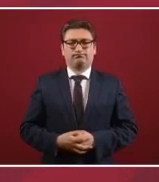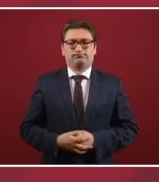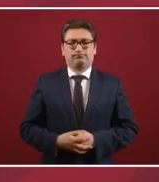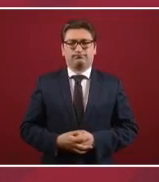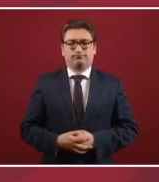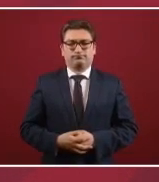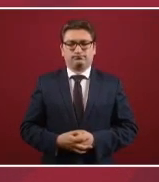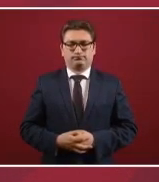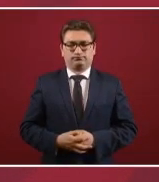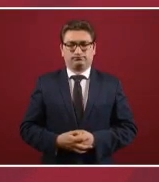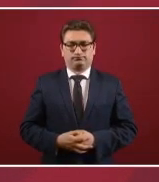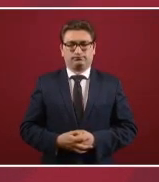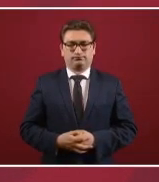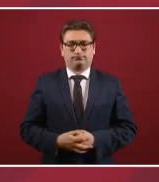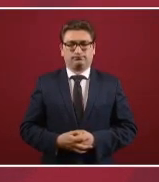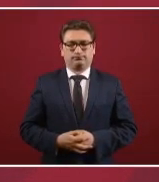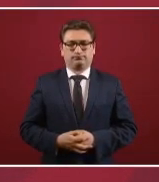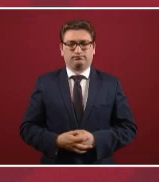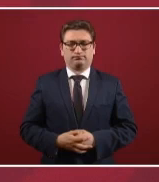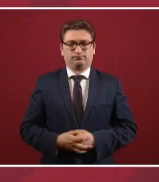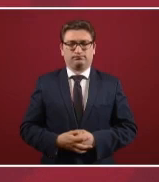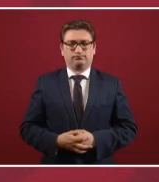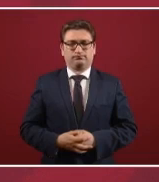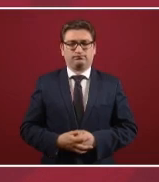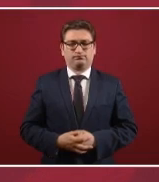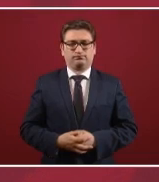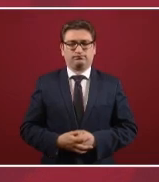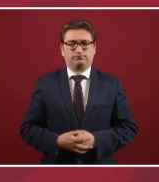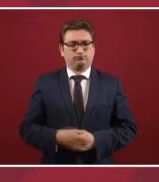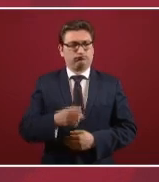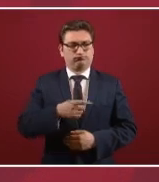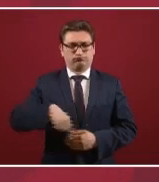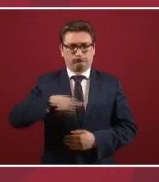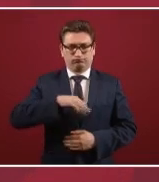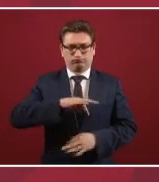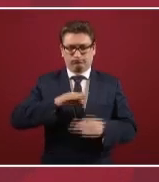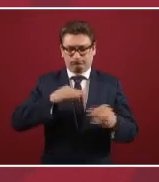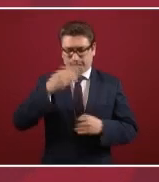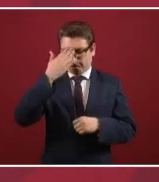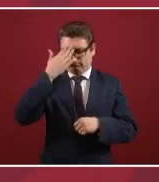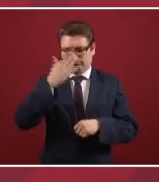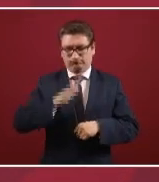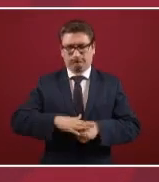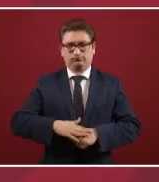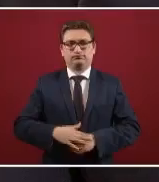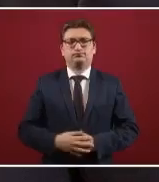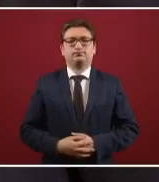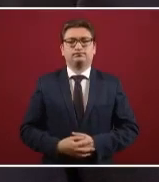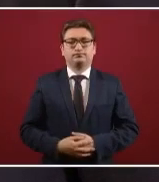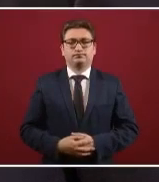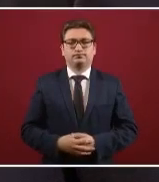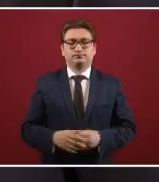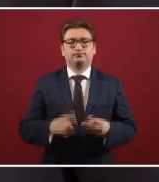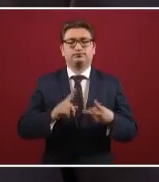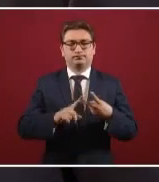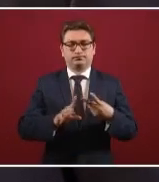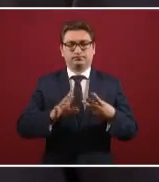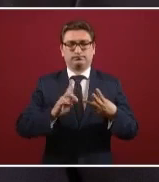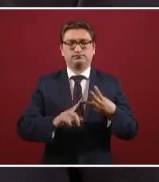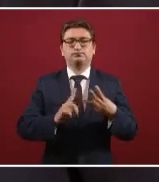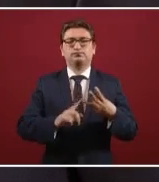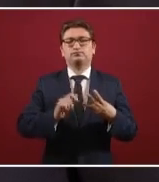nada más para tenerlo en cuenta y el tercer tema